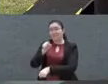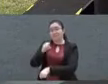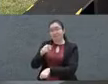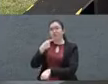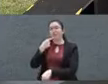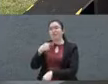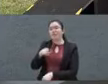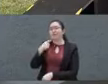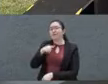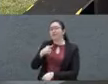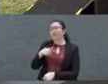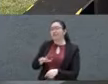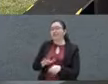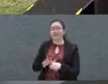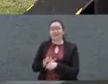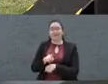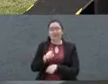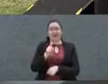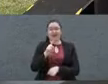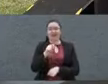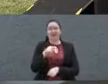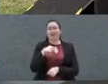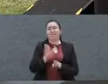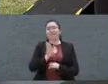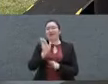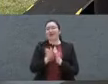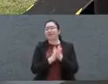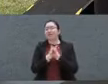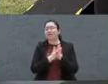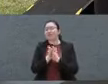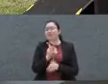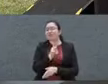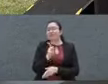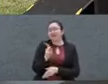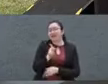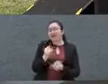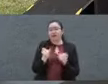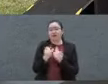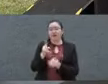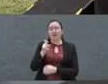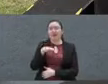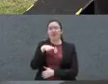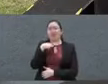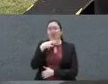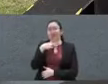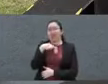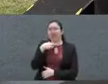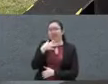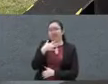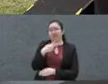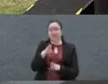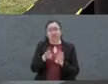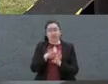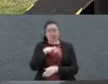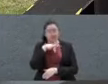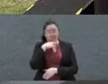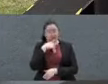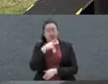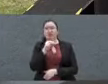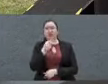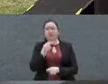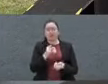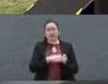de agua chocolatosa, agua sucia, a lo mejor no tan en el aspecto de que sea sucia, sino en